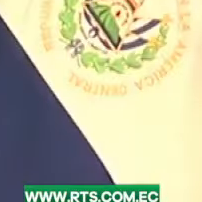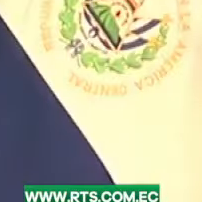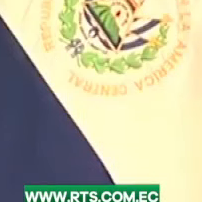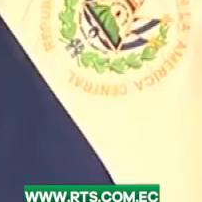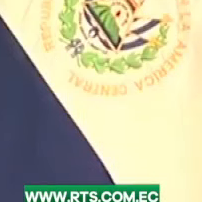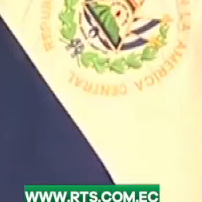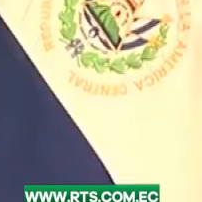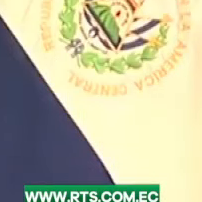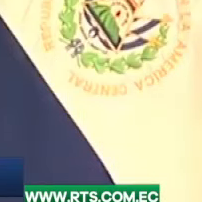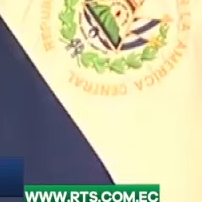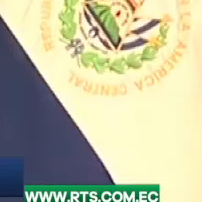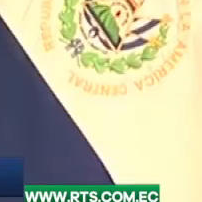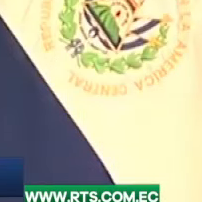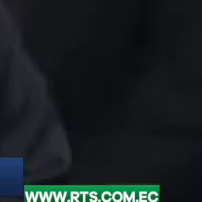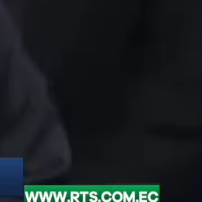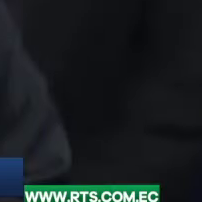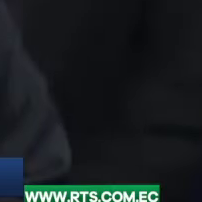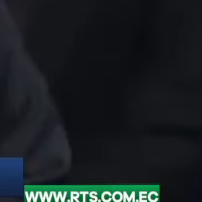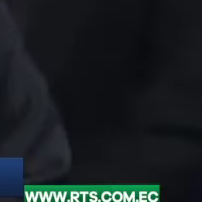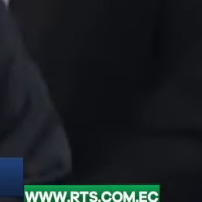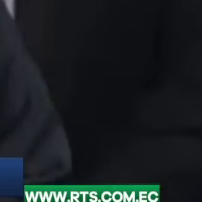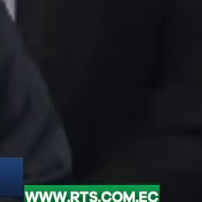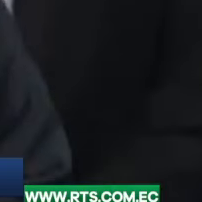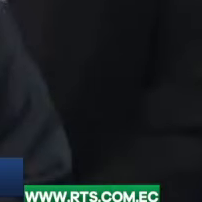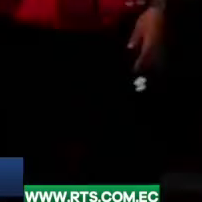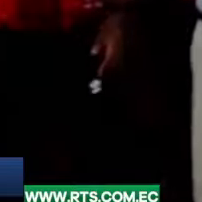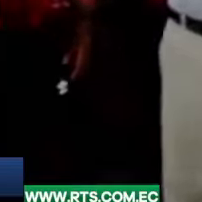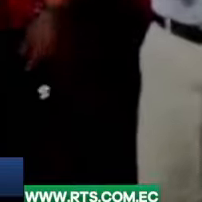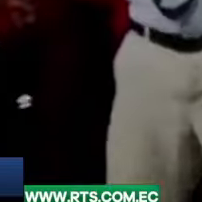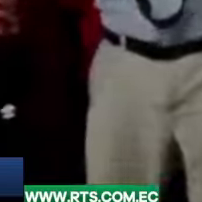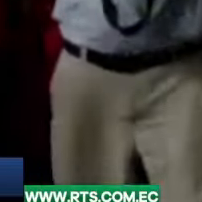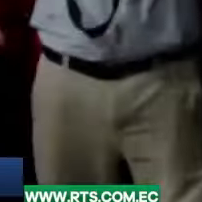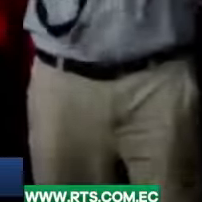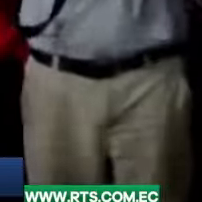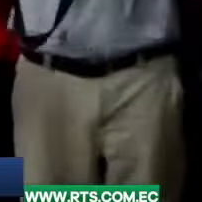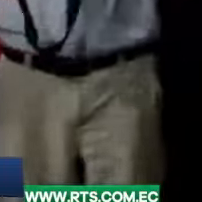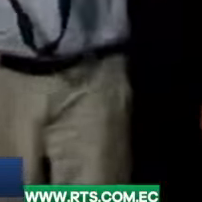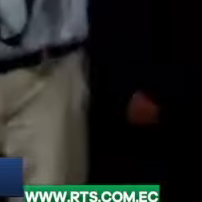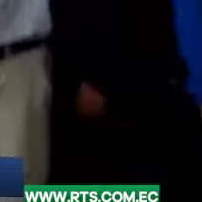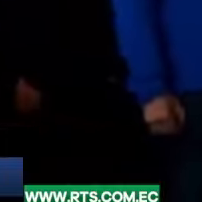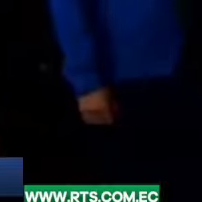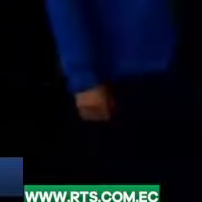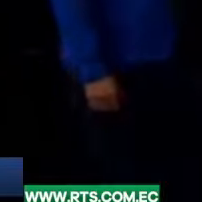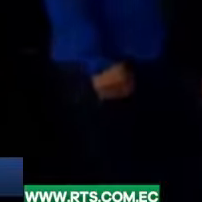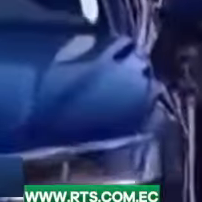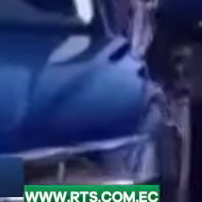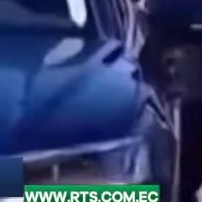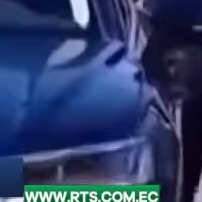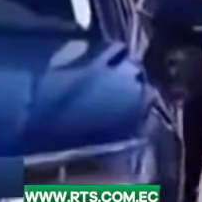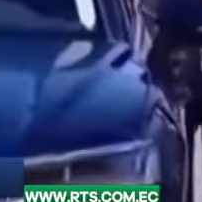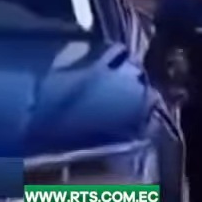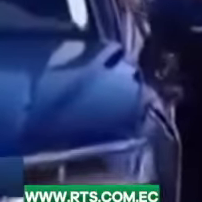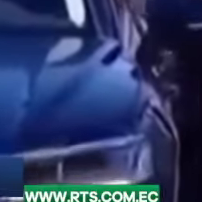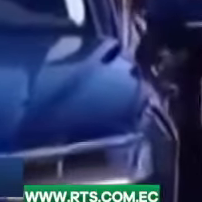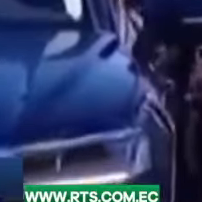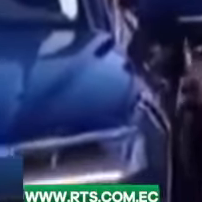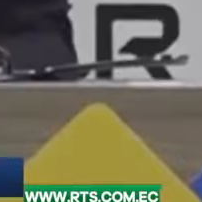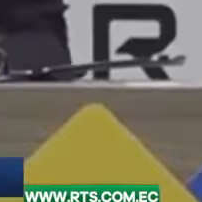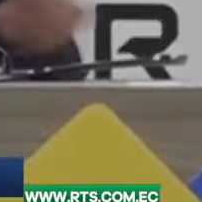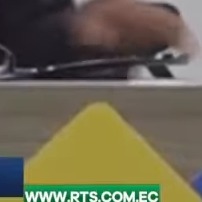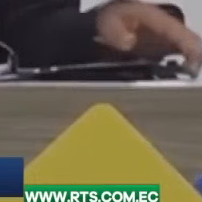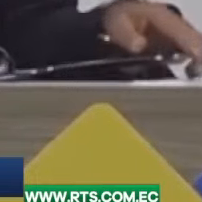Ante las declaraciones de los presidentes de varios países de América, el gobierno de Nicolás Maduro expulsó a los embajadores de Argentina,